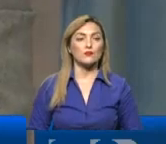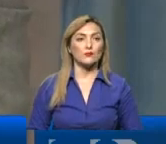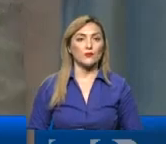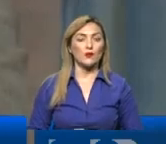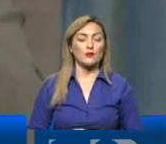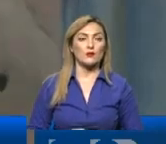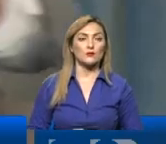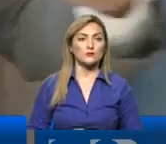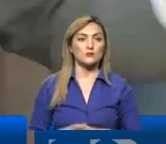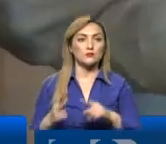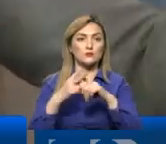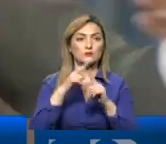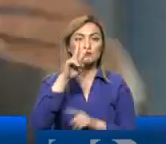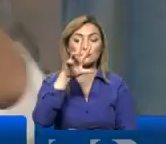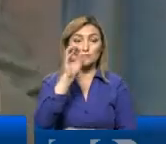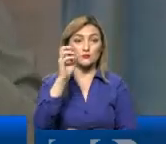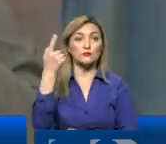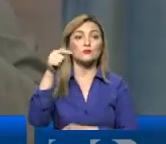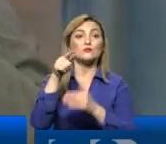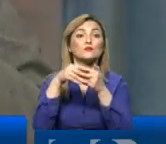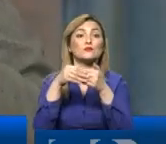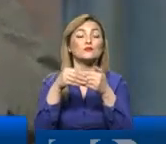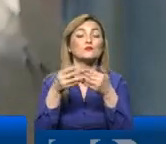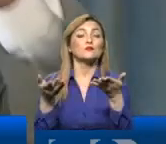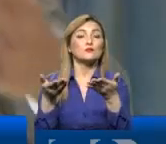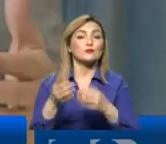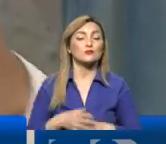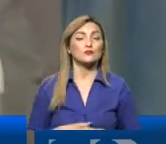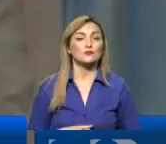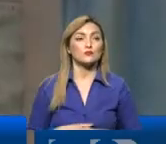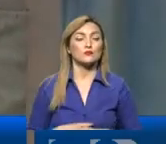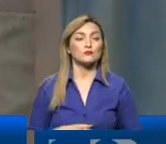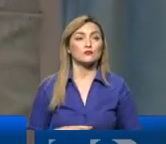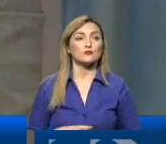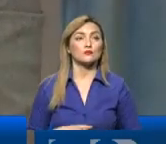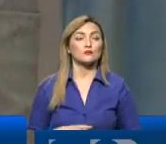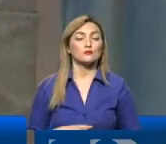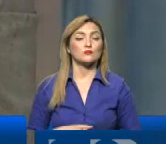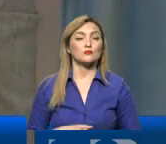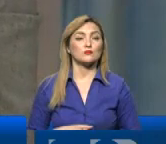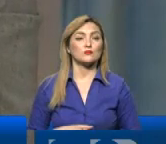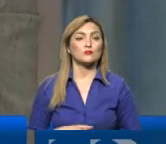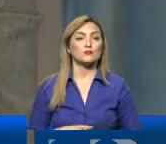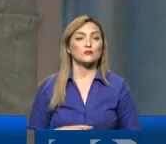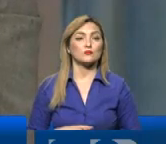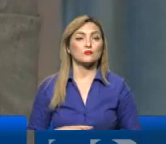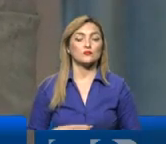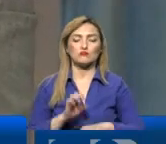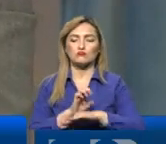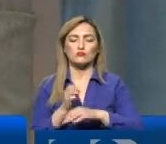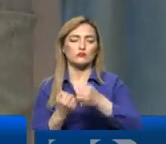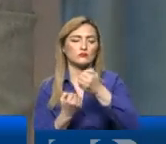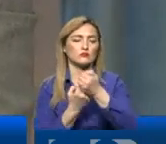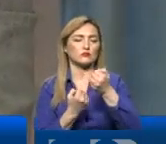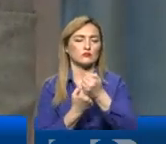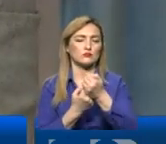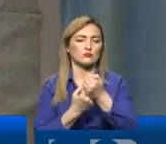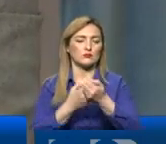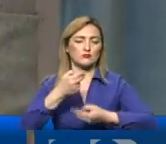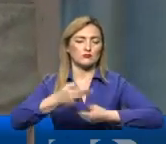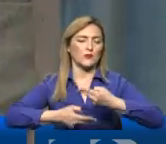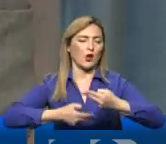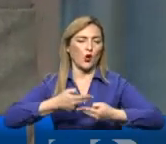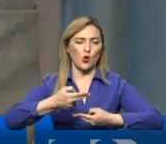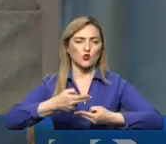dólares para que pueda ser colocado en el Ecuador para apoyar nuevamente a los emprendedores y a